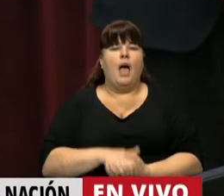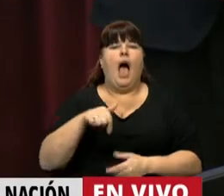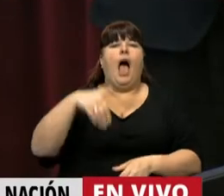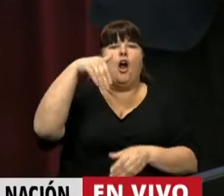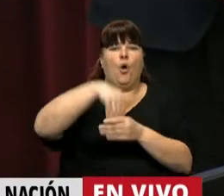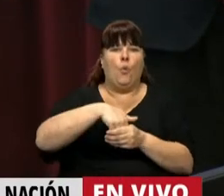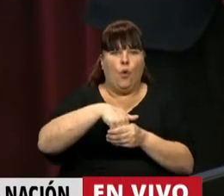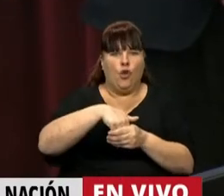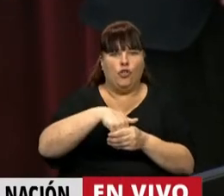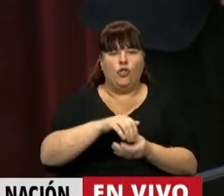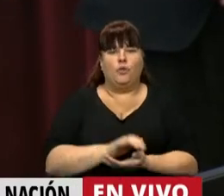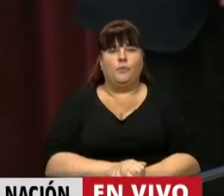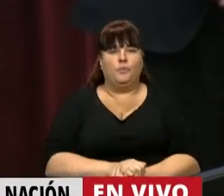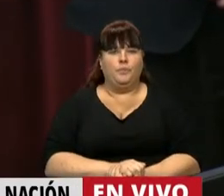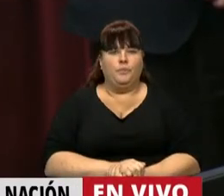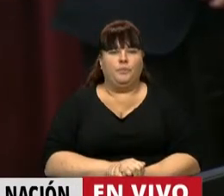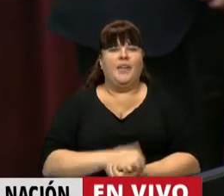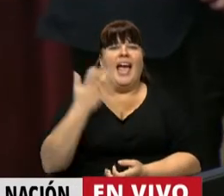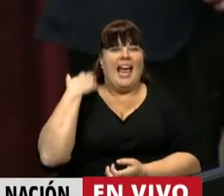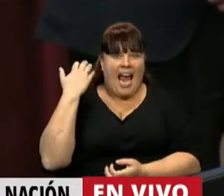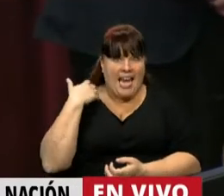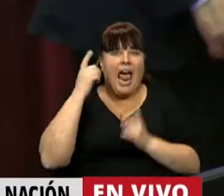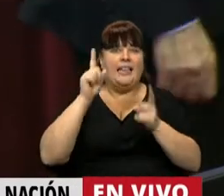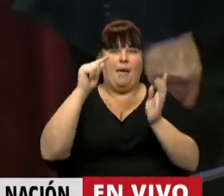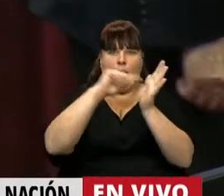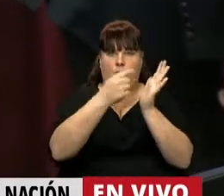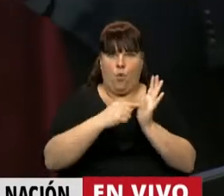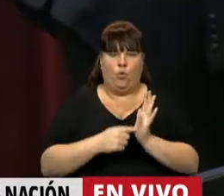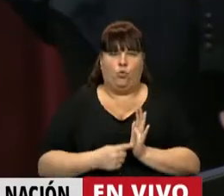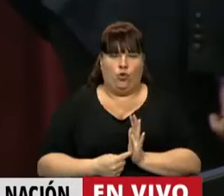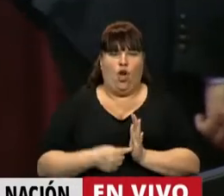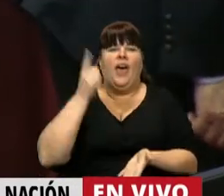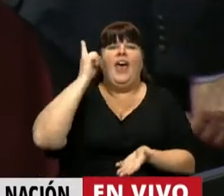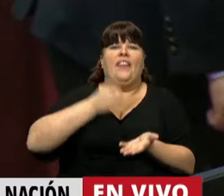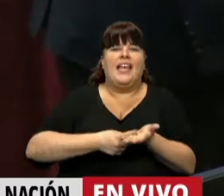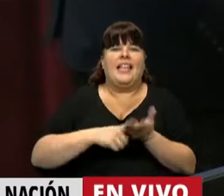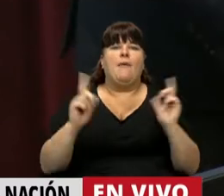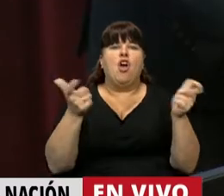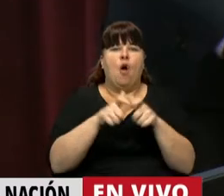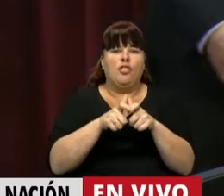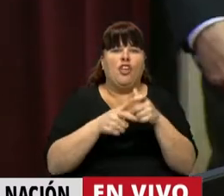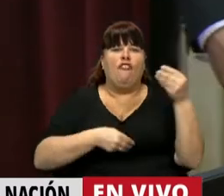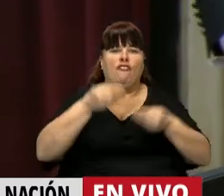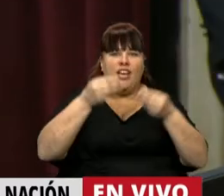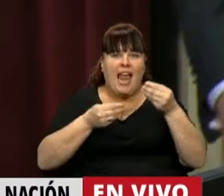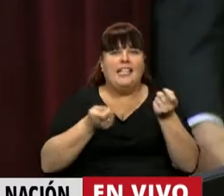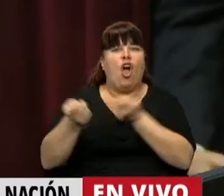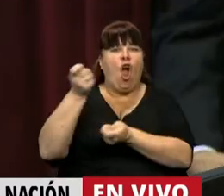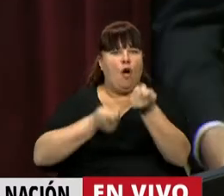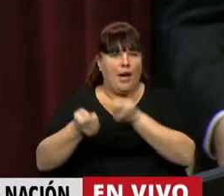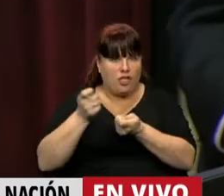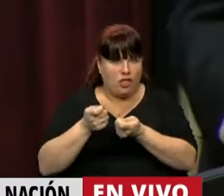se va a votar en general y en particular el dictamen de las comisiones de finanzas y